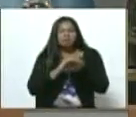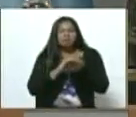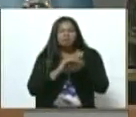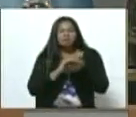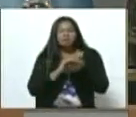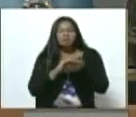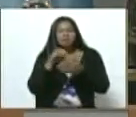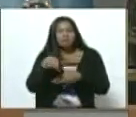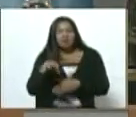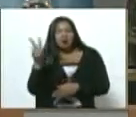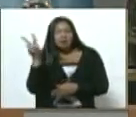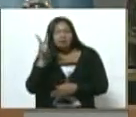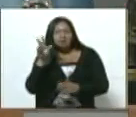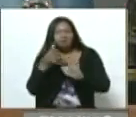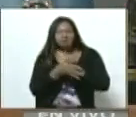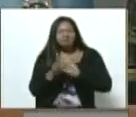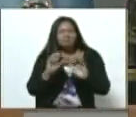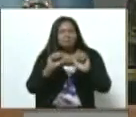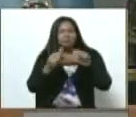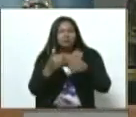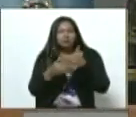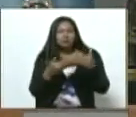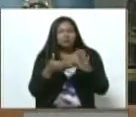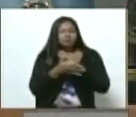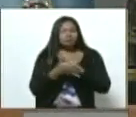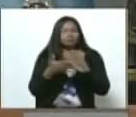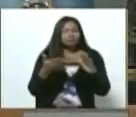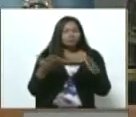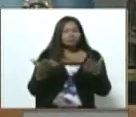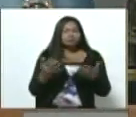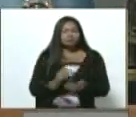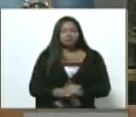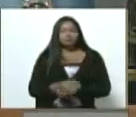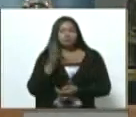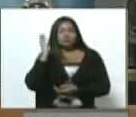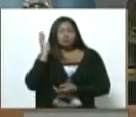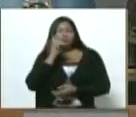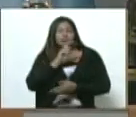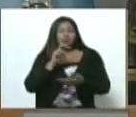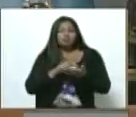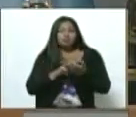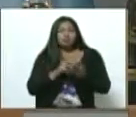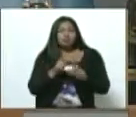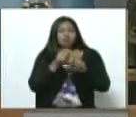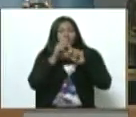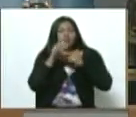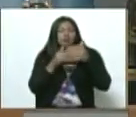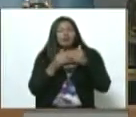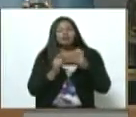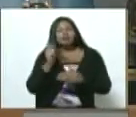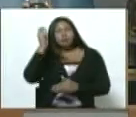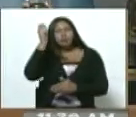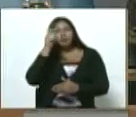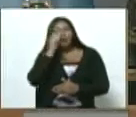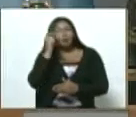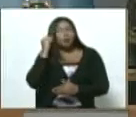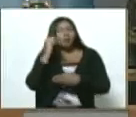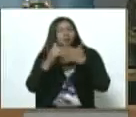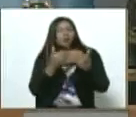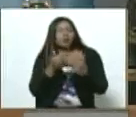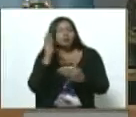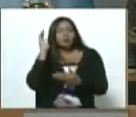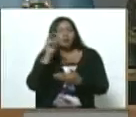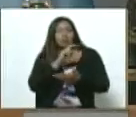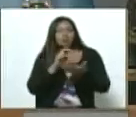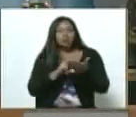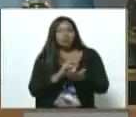Estado venezolano, que se inició con la Asamblea Nacional, la elección de los diputadas y diputados de la Asamblea